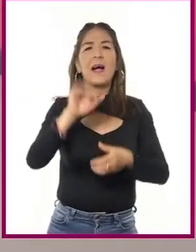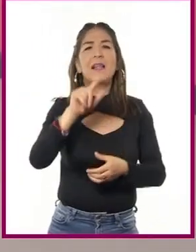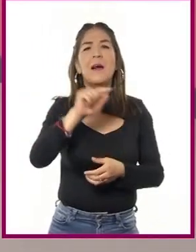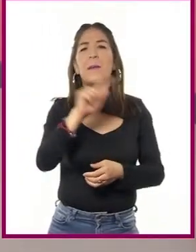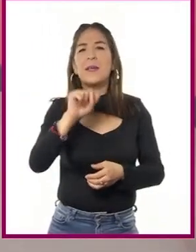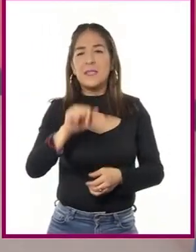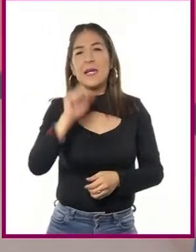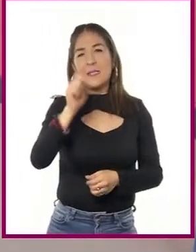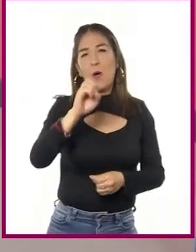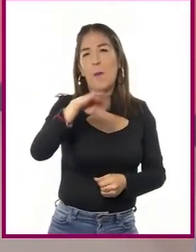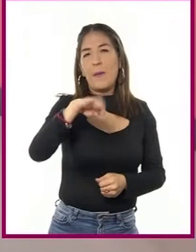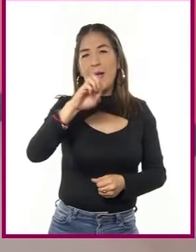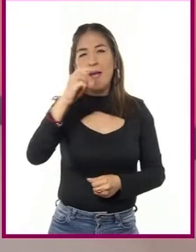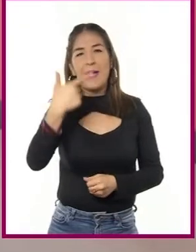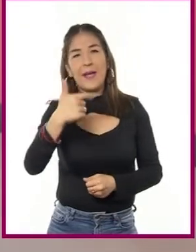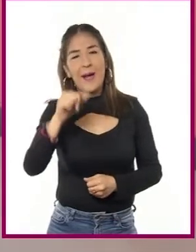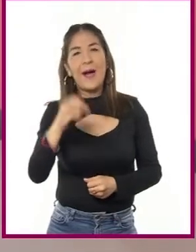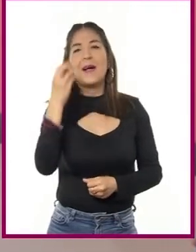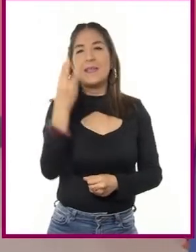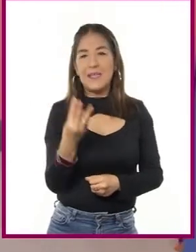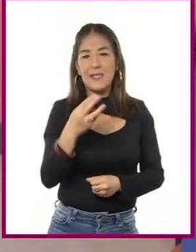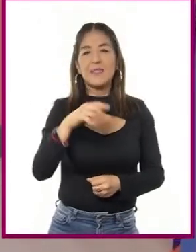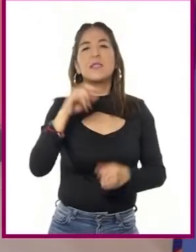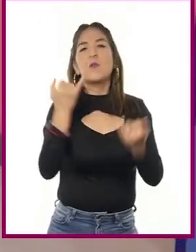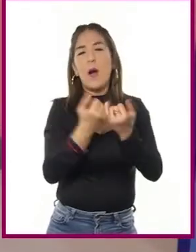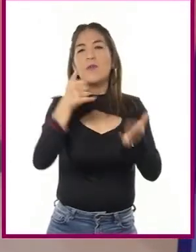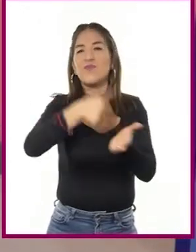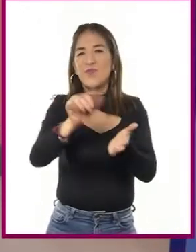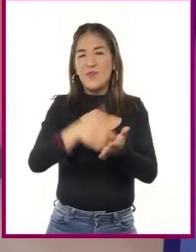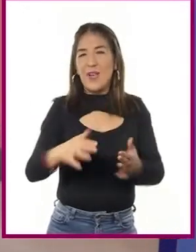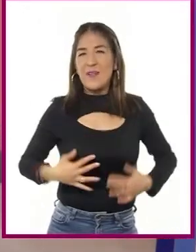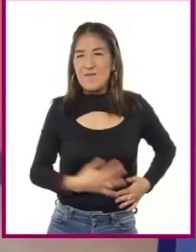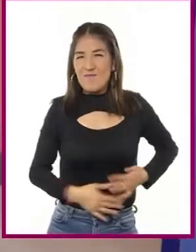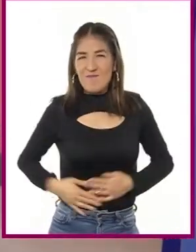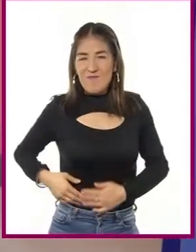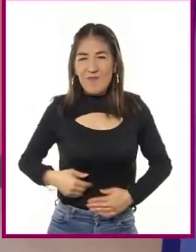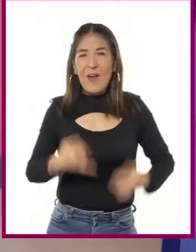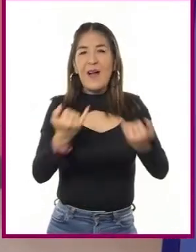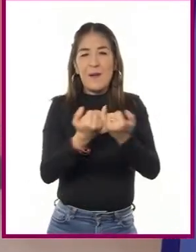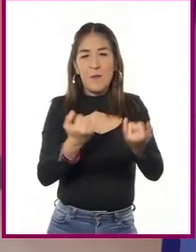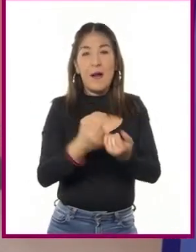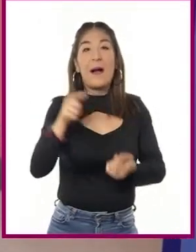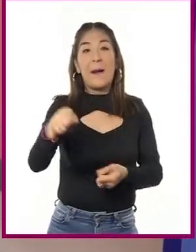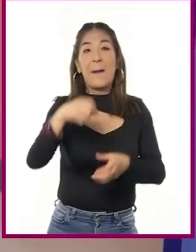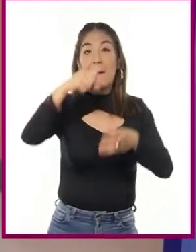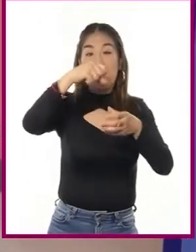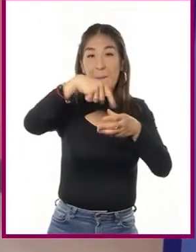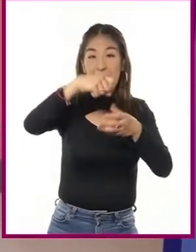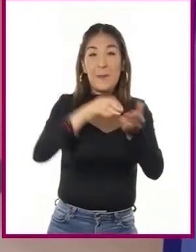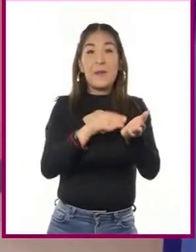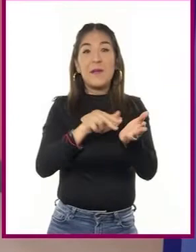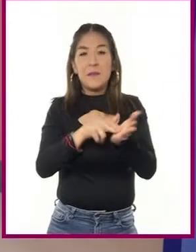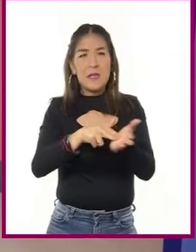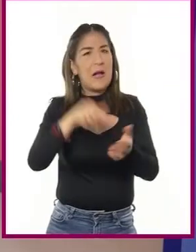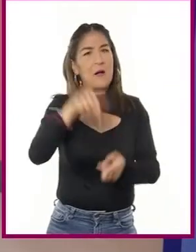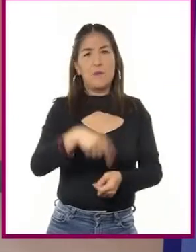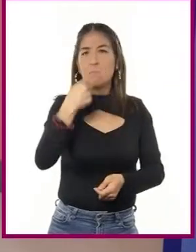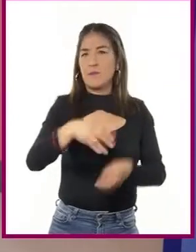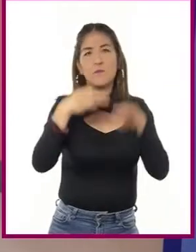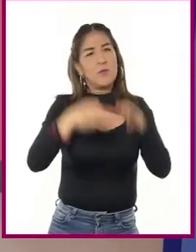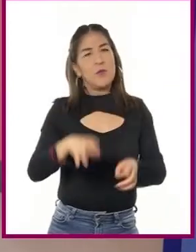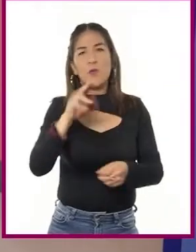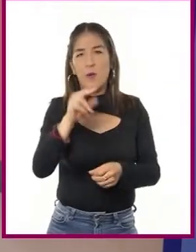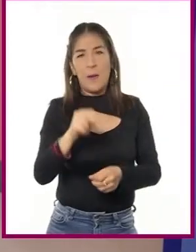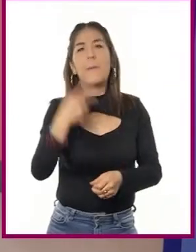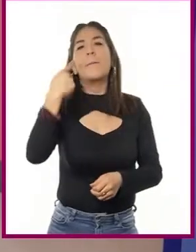omega 3, minerales y antioxidantes. Y aunque la pimienta no es un alimento originario de nuestro país, es